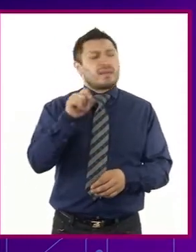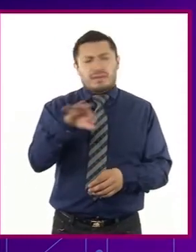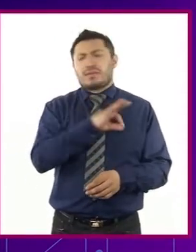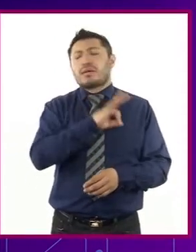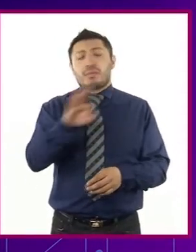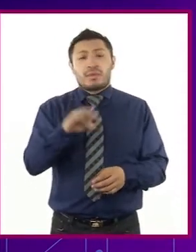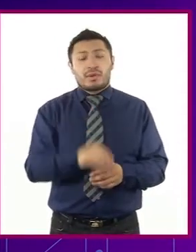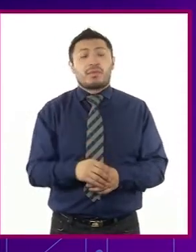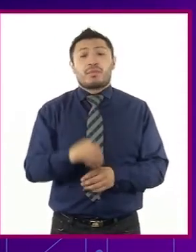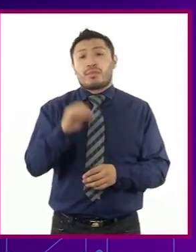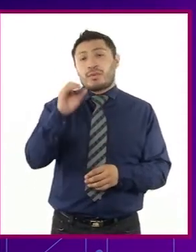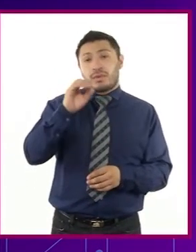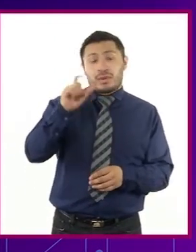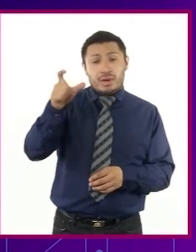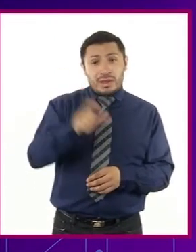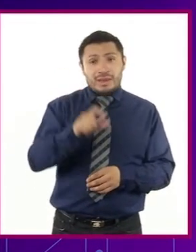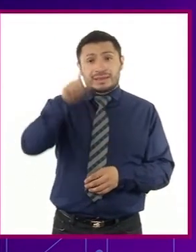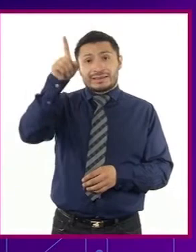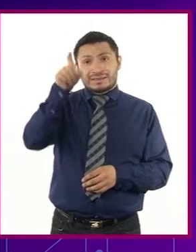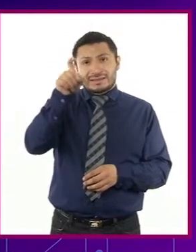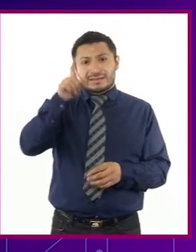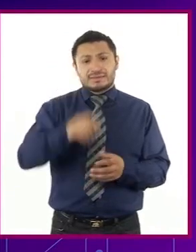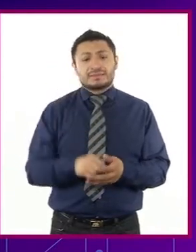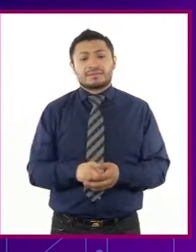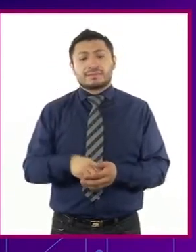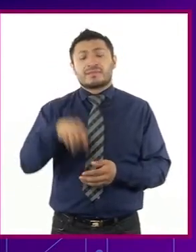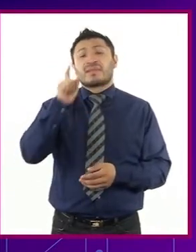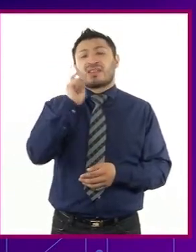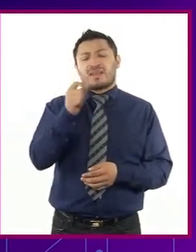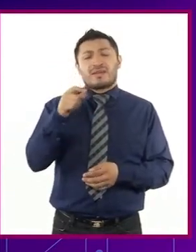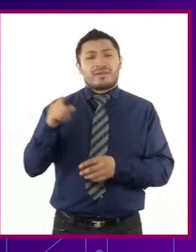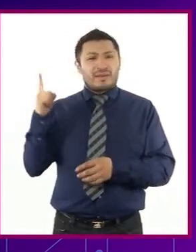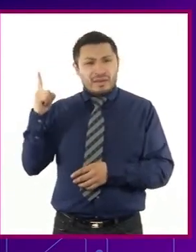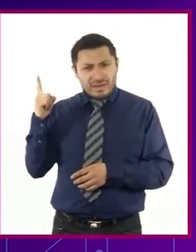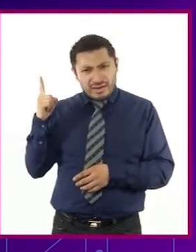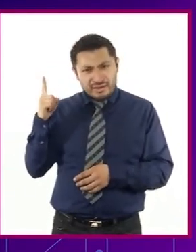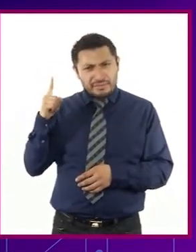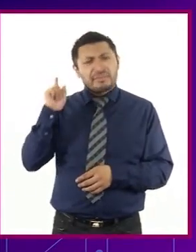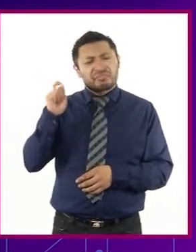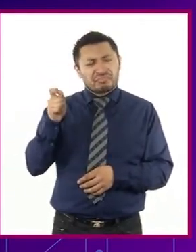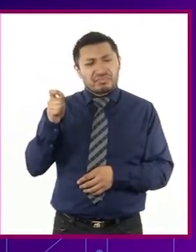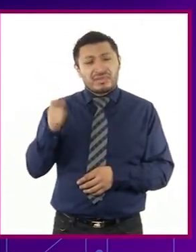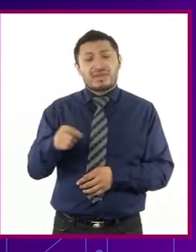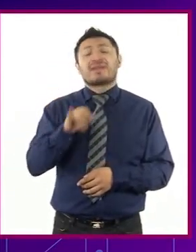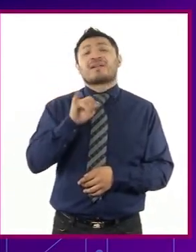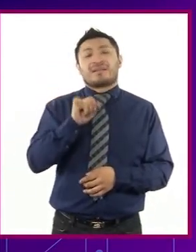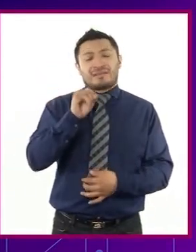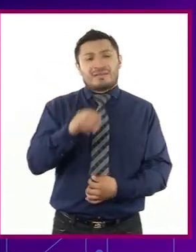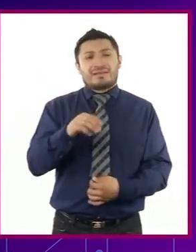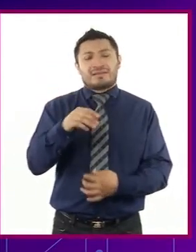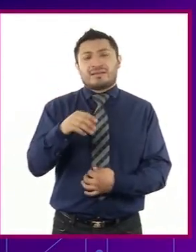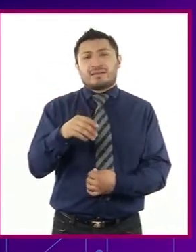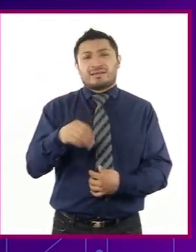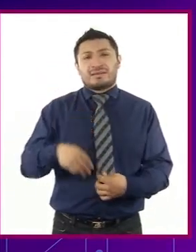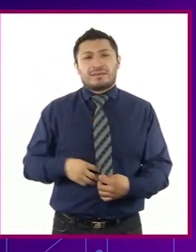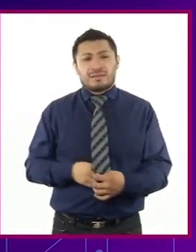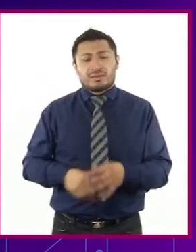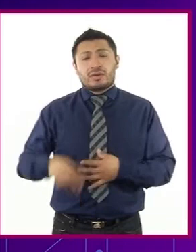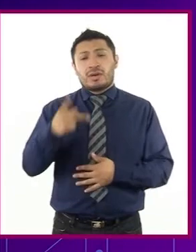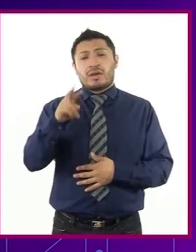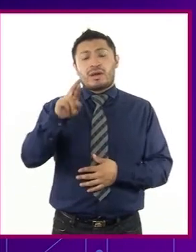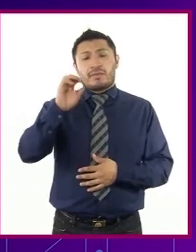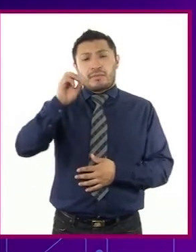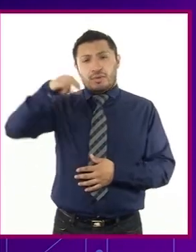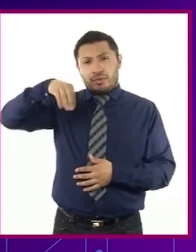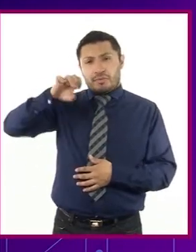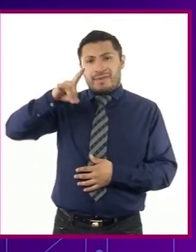representarla como X tilde. ¿Qué es la media? Correcto. Es el promedio, como usualmente se le conoce. También